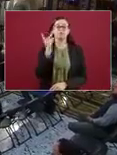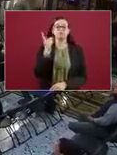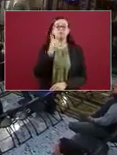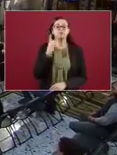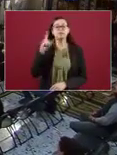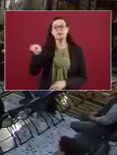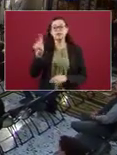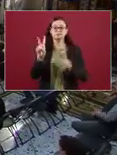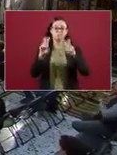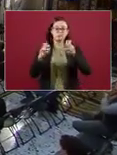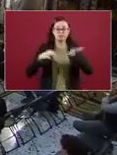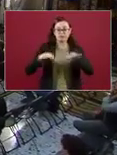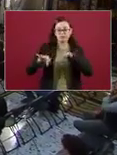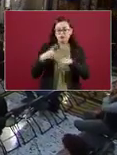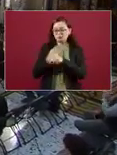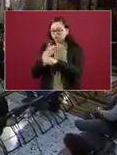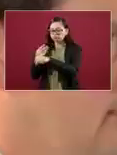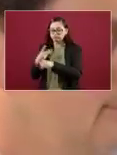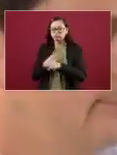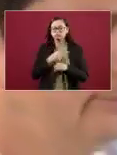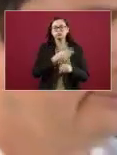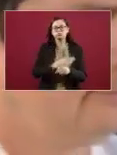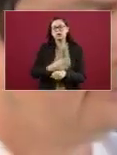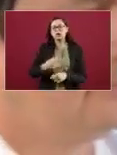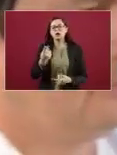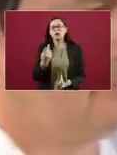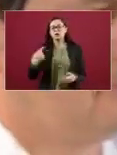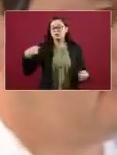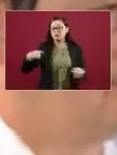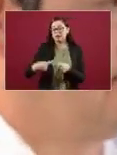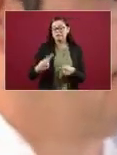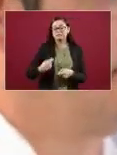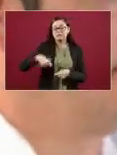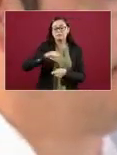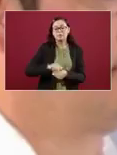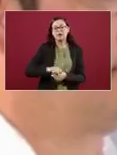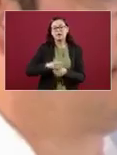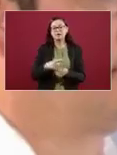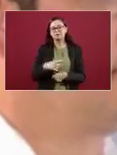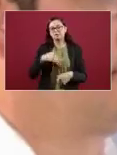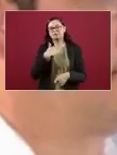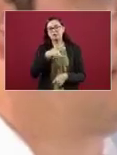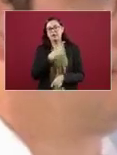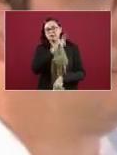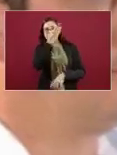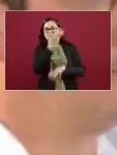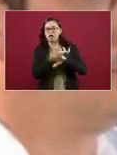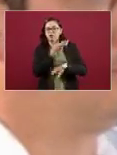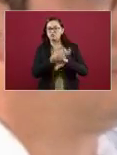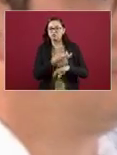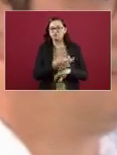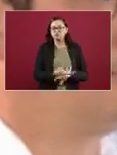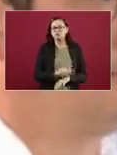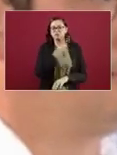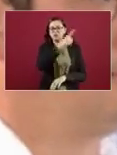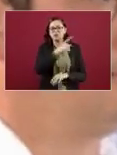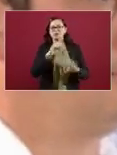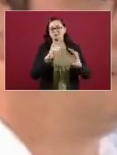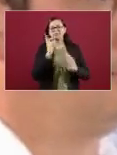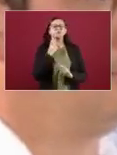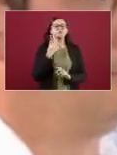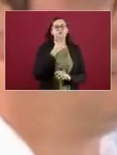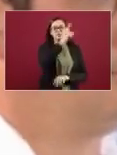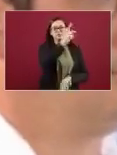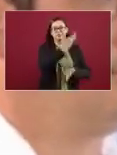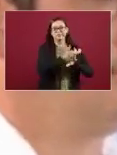reforma laboral. Se ha hablado esta semana que existe cierta presión de Estados Unidos, particularmente de la Cámara de Representantes, para que